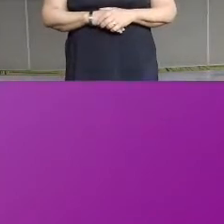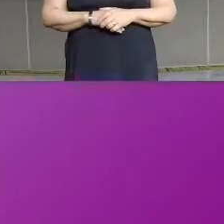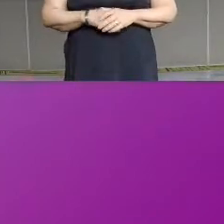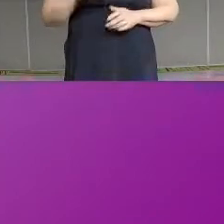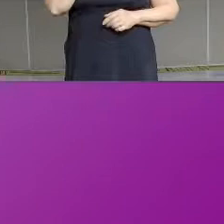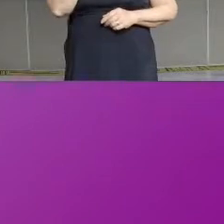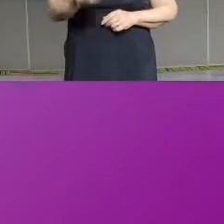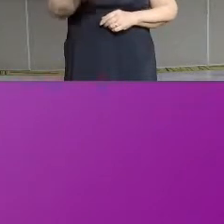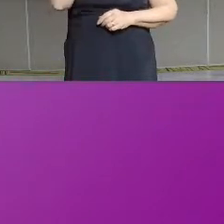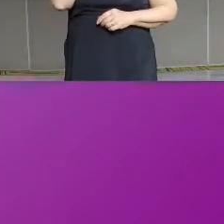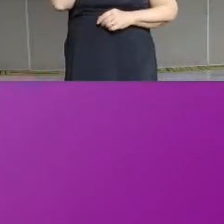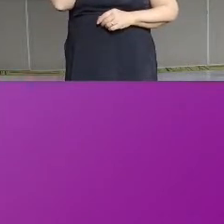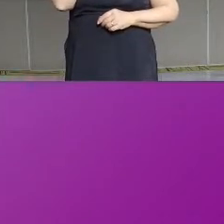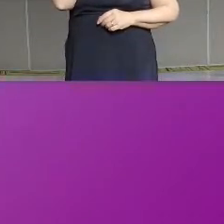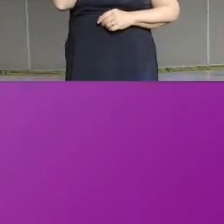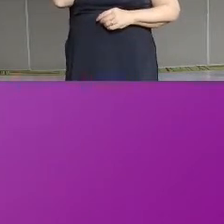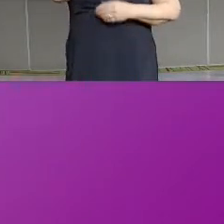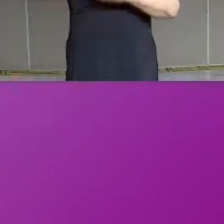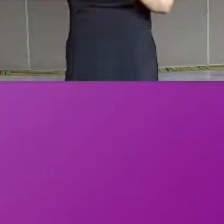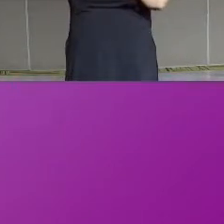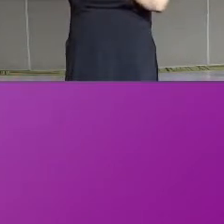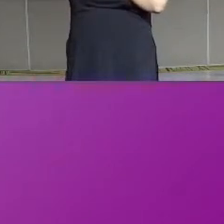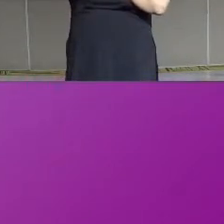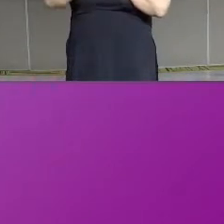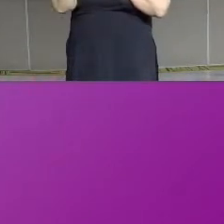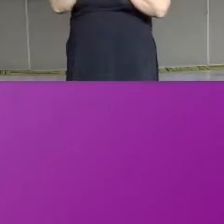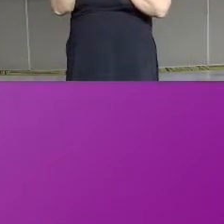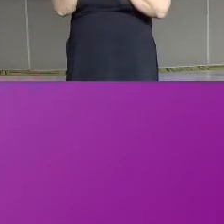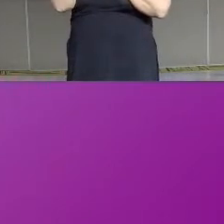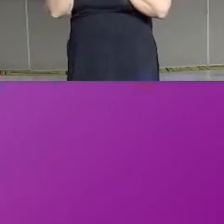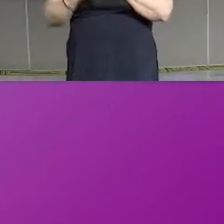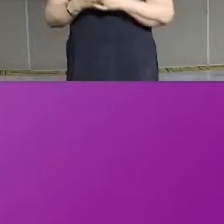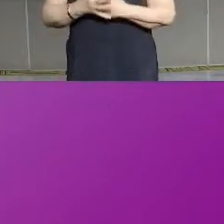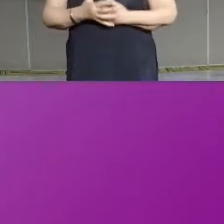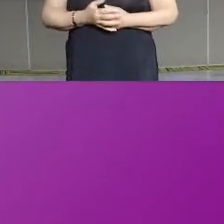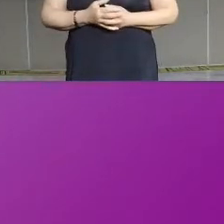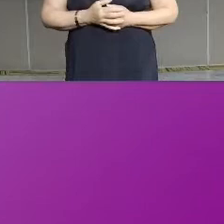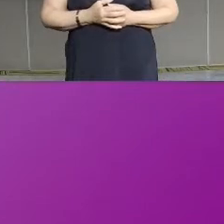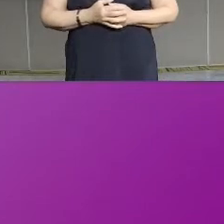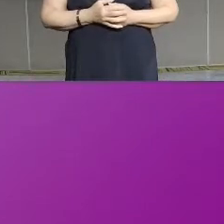que el acto de comer es mucho más que alimentarse porque...